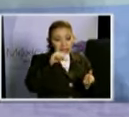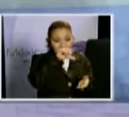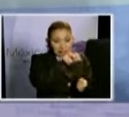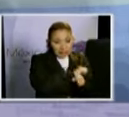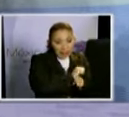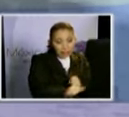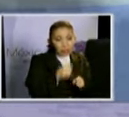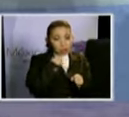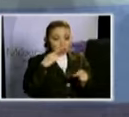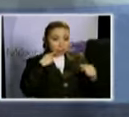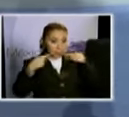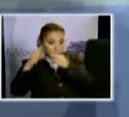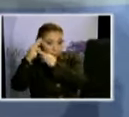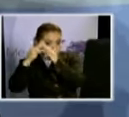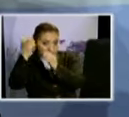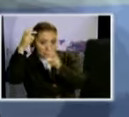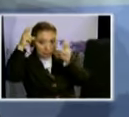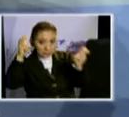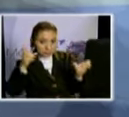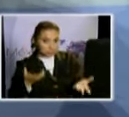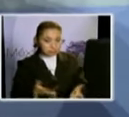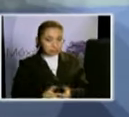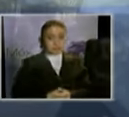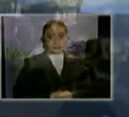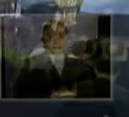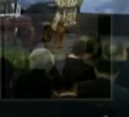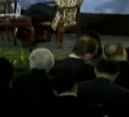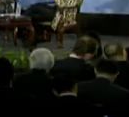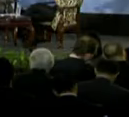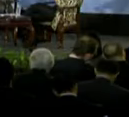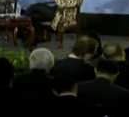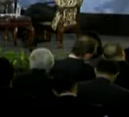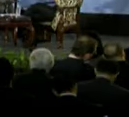el debate global en esta materia.